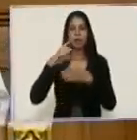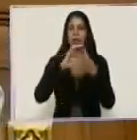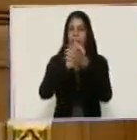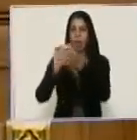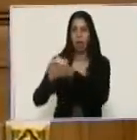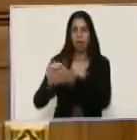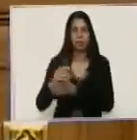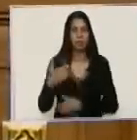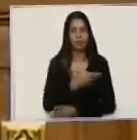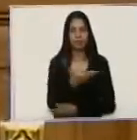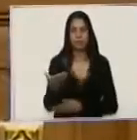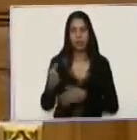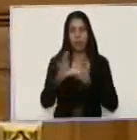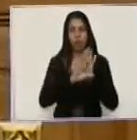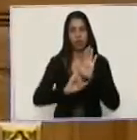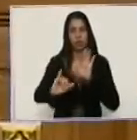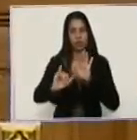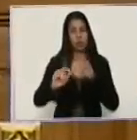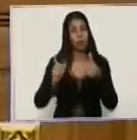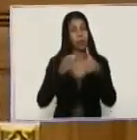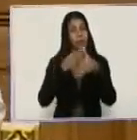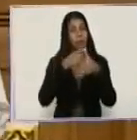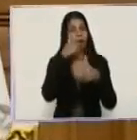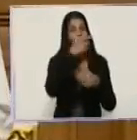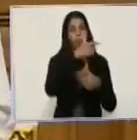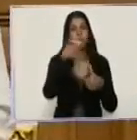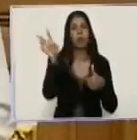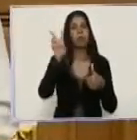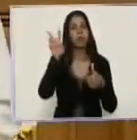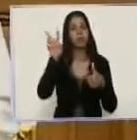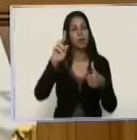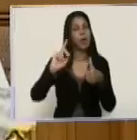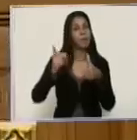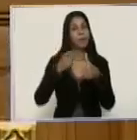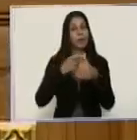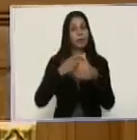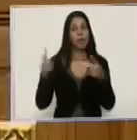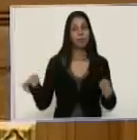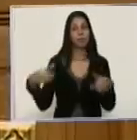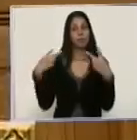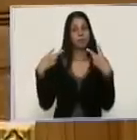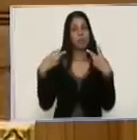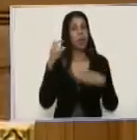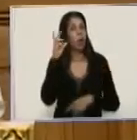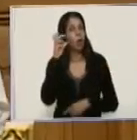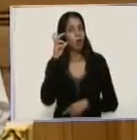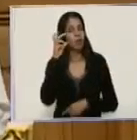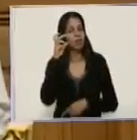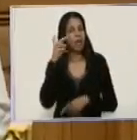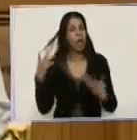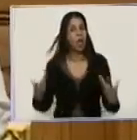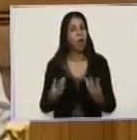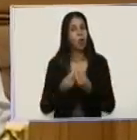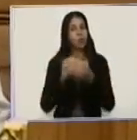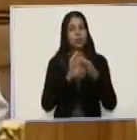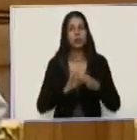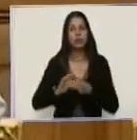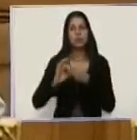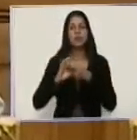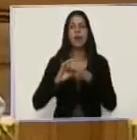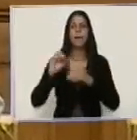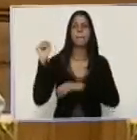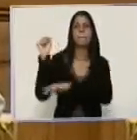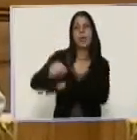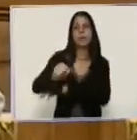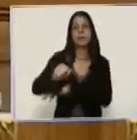y principalmente al pueblo venezolano, que espero que nos estén escuchando, porque solo juntos vamos a ser invencibles.